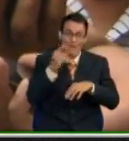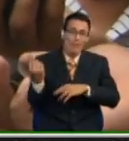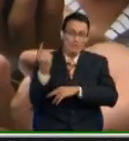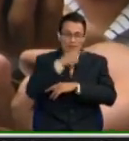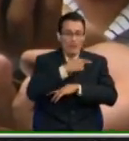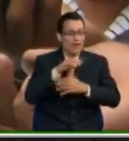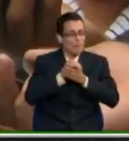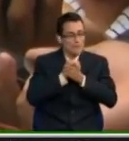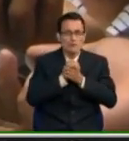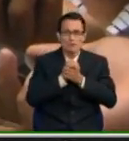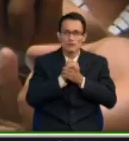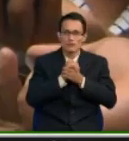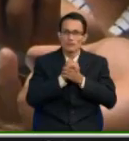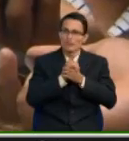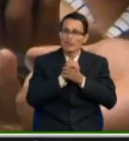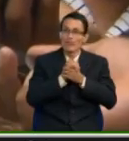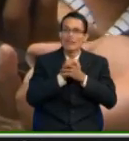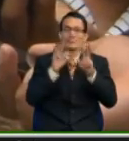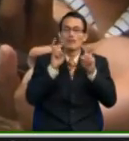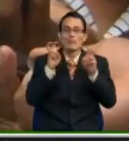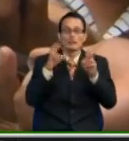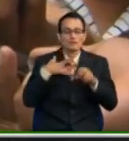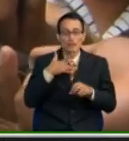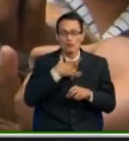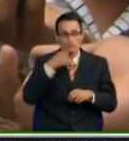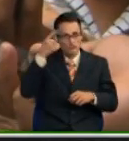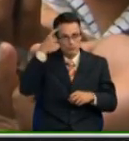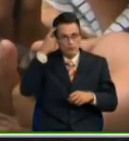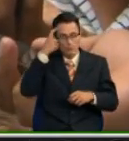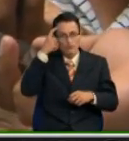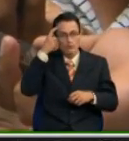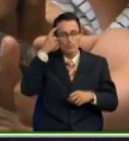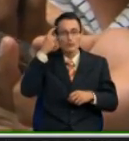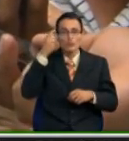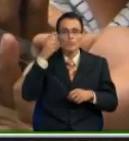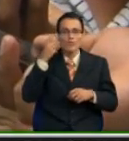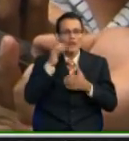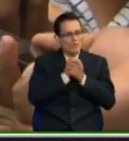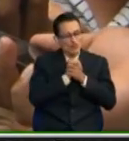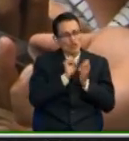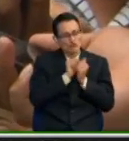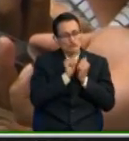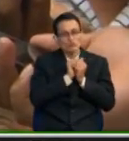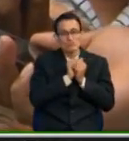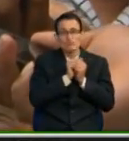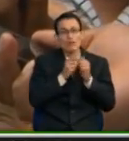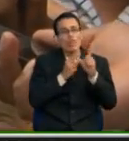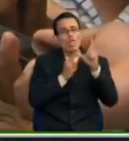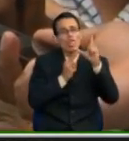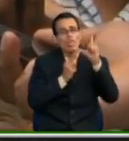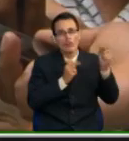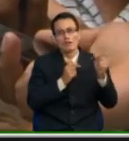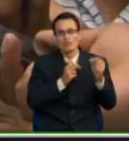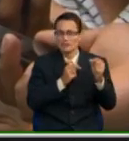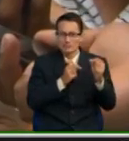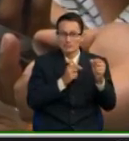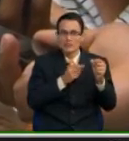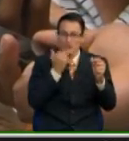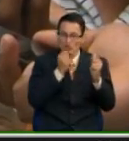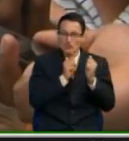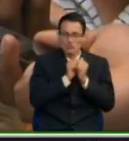de los amigos porque es un tema de salud mental a los amigos tenerlo cerca es mejor que tener un hermano lejos